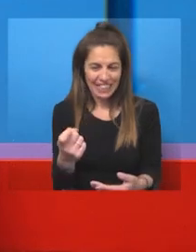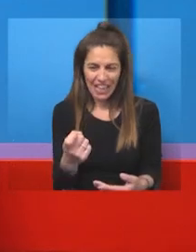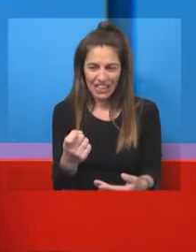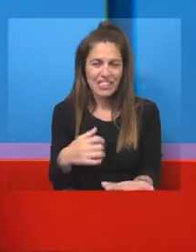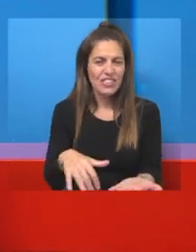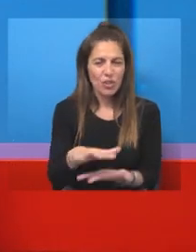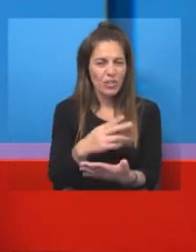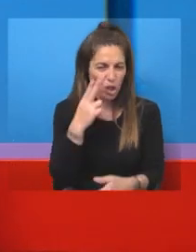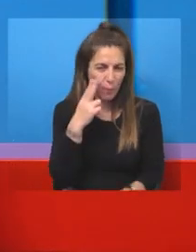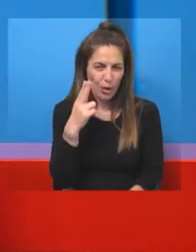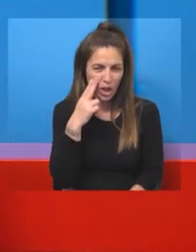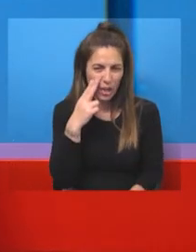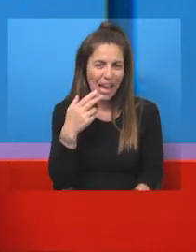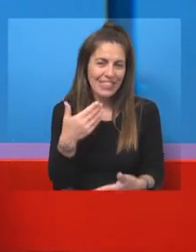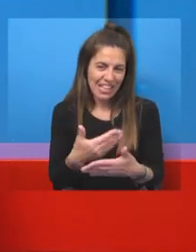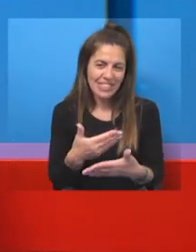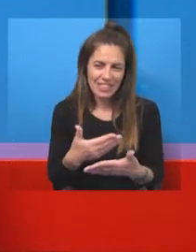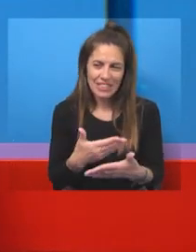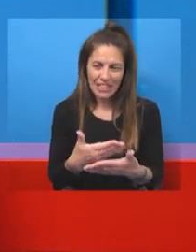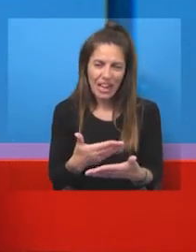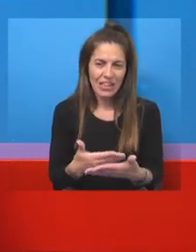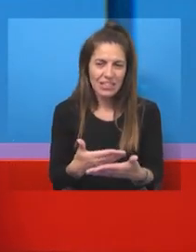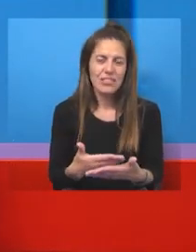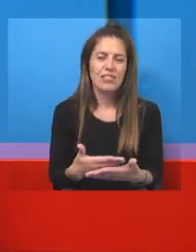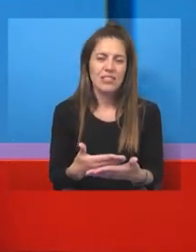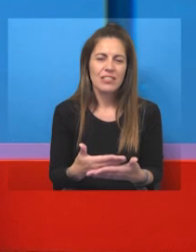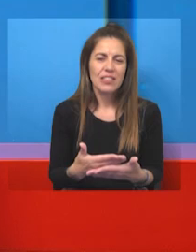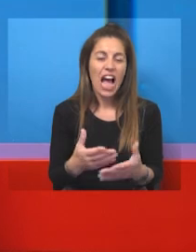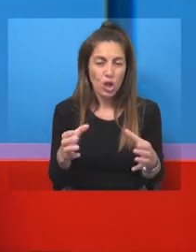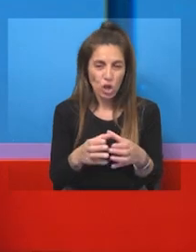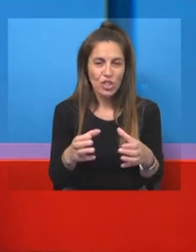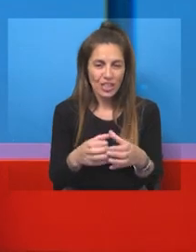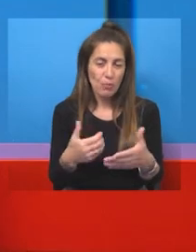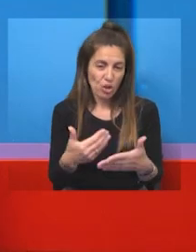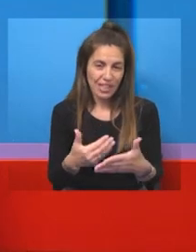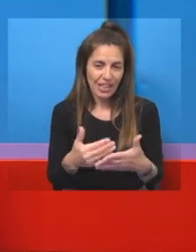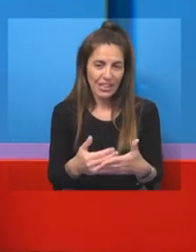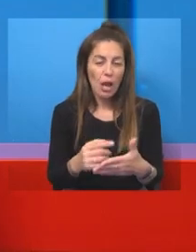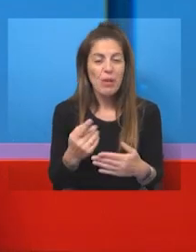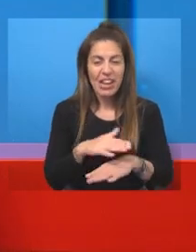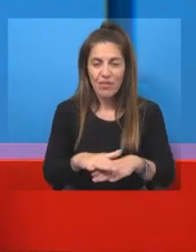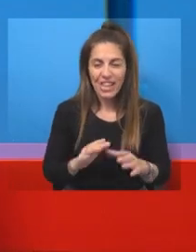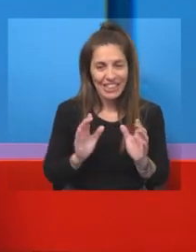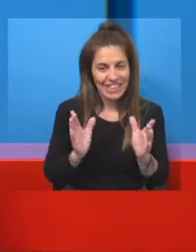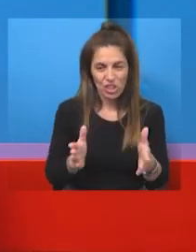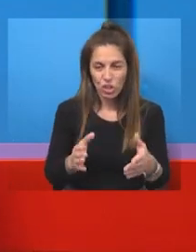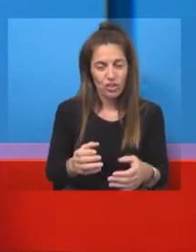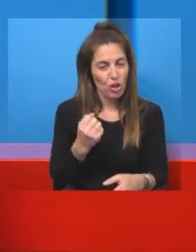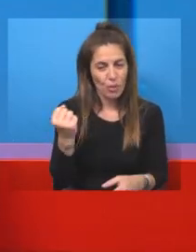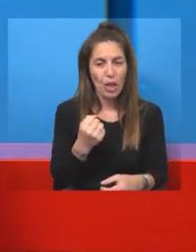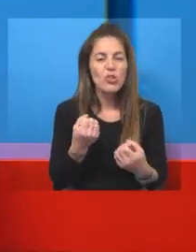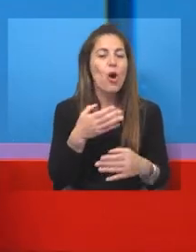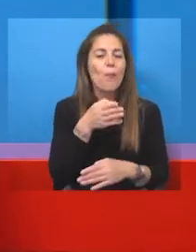situaciones problema y acercarlas este al al los equipos de cercanía en el primer nivel de atención son centrales por eso la